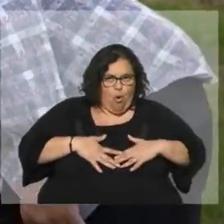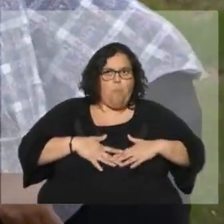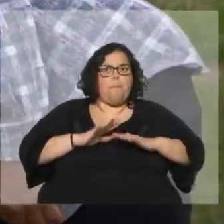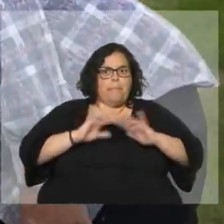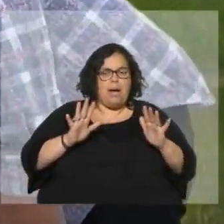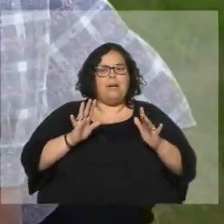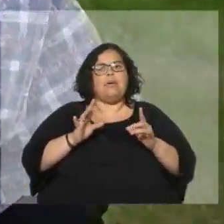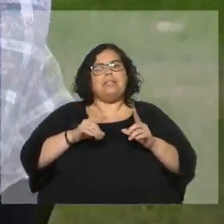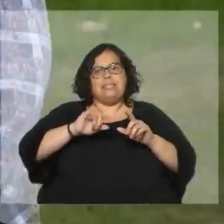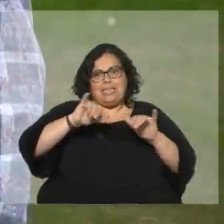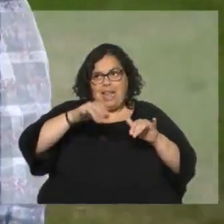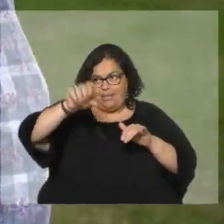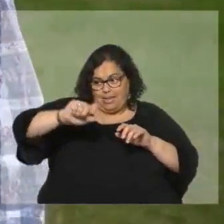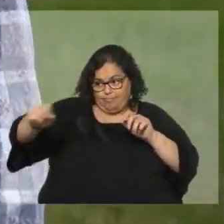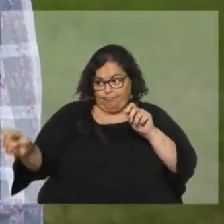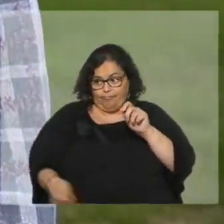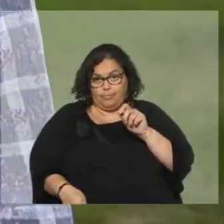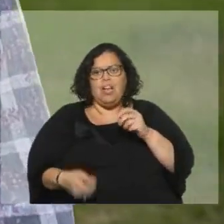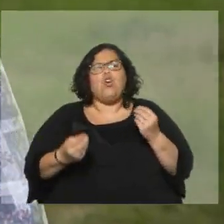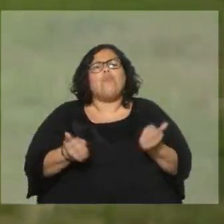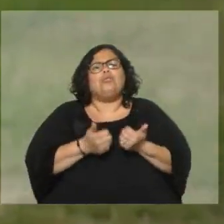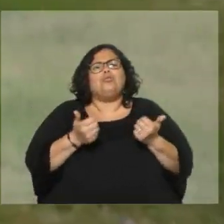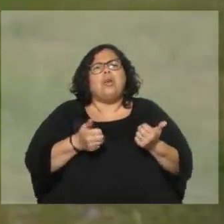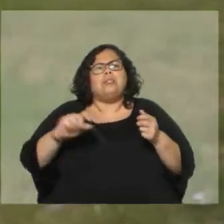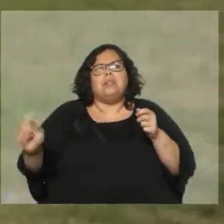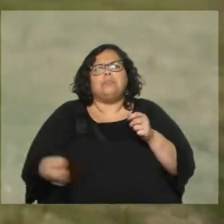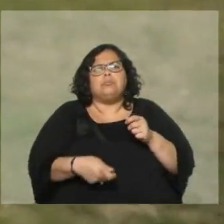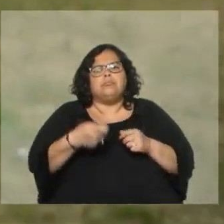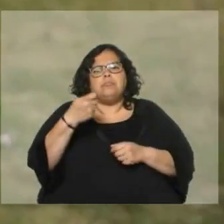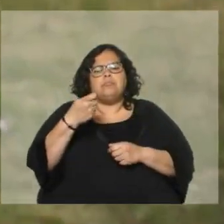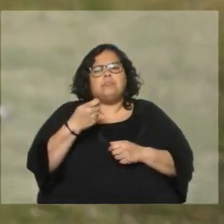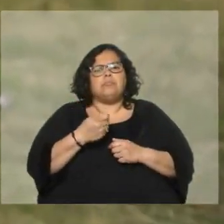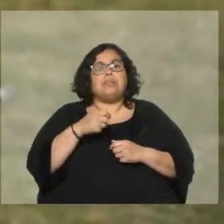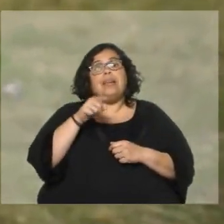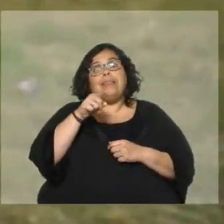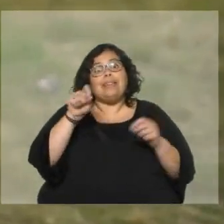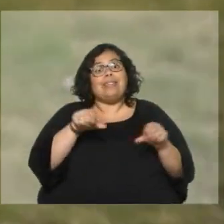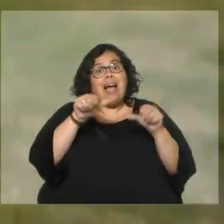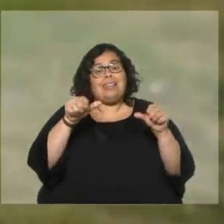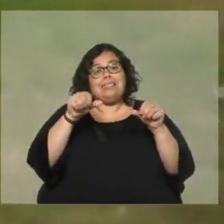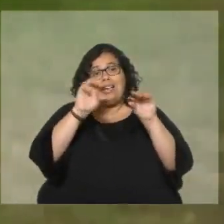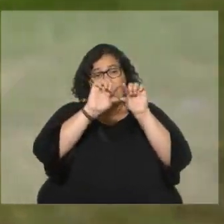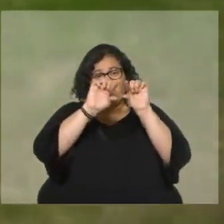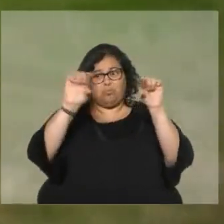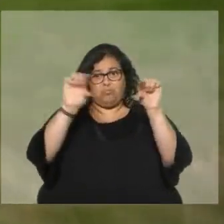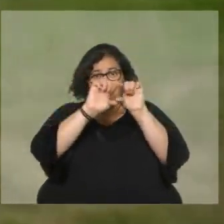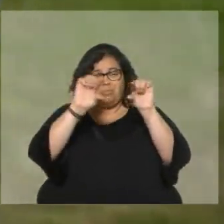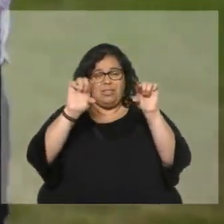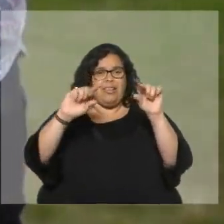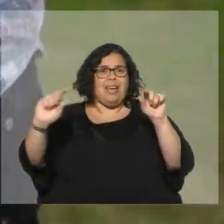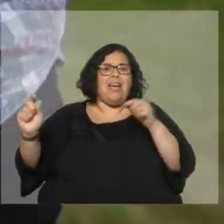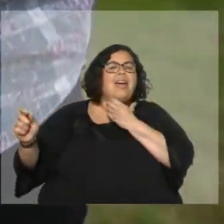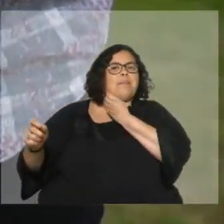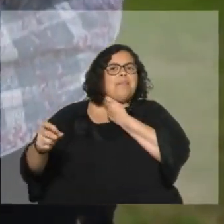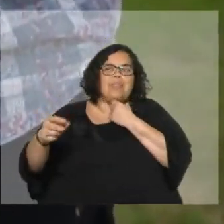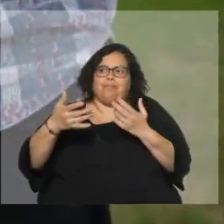con el sacho. Ahí va, traemos el sacho que no me contaste cómo se fabrica. Y el sacho se fabrica con una hoja de guadaña o de cualquier cosa